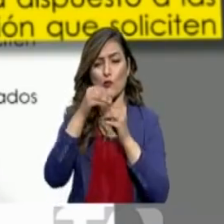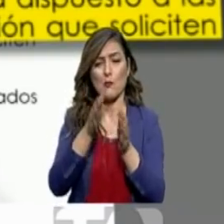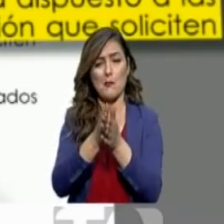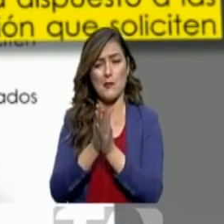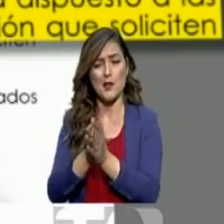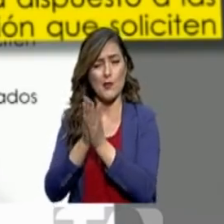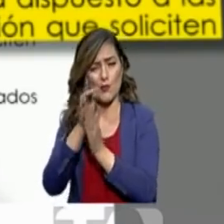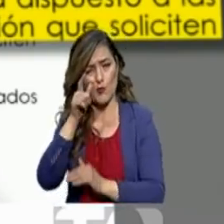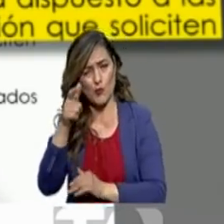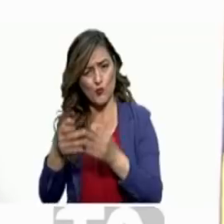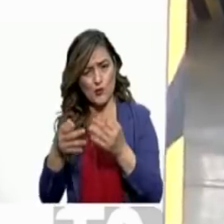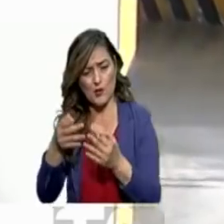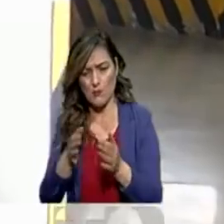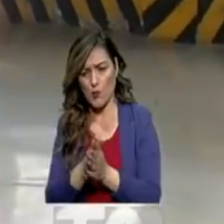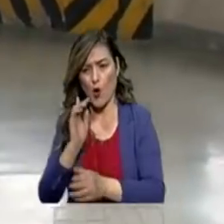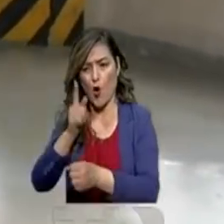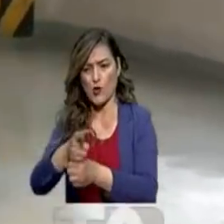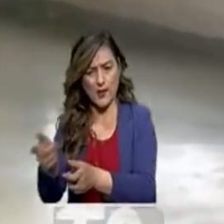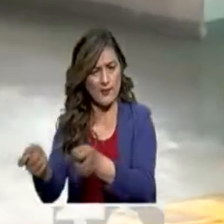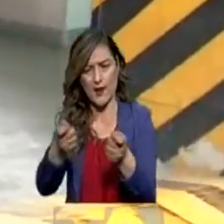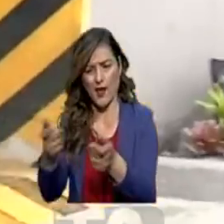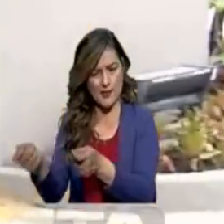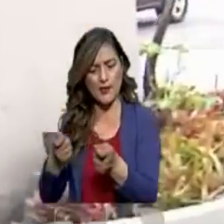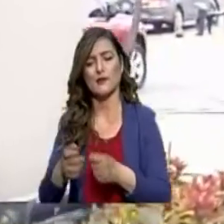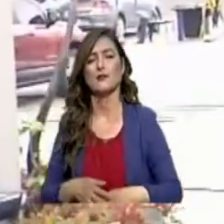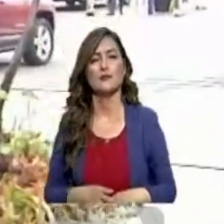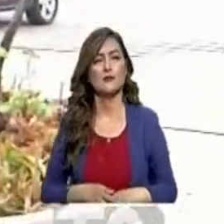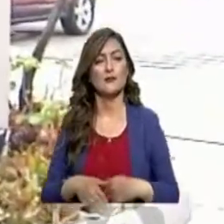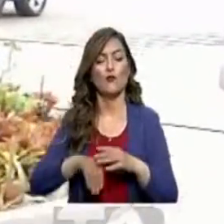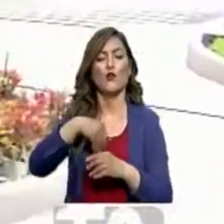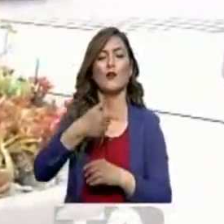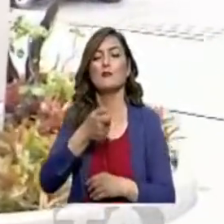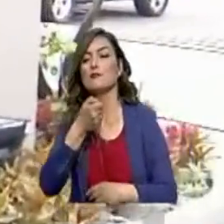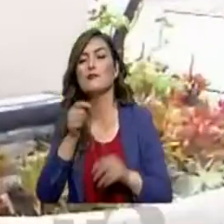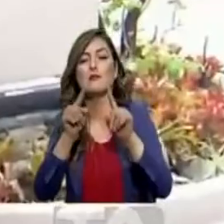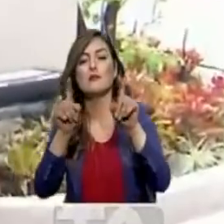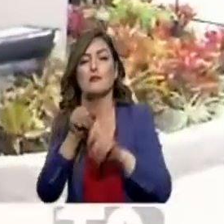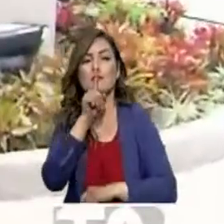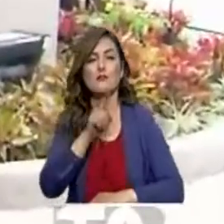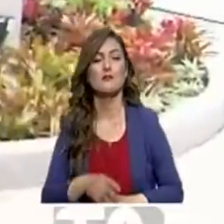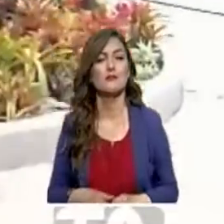soliciten los estamentos judiciales. Al salir de la diligencia no hubo declaraciones.